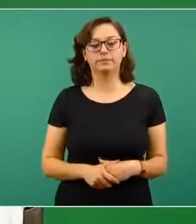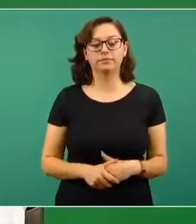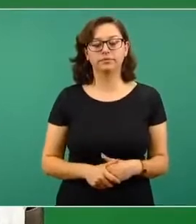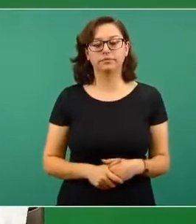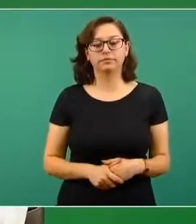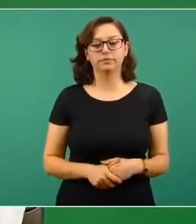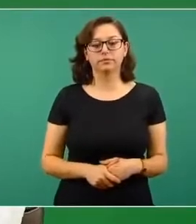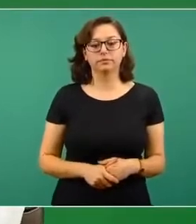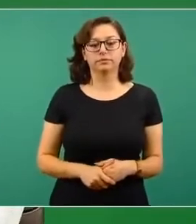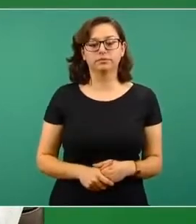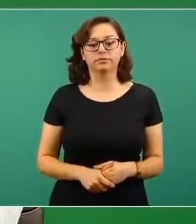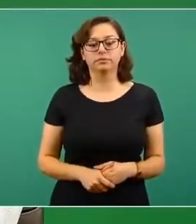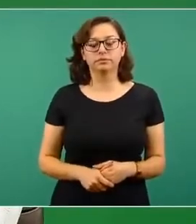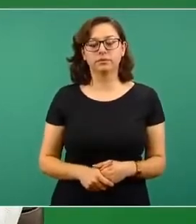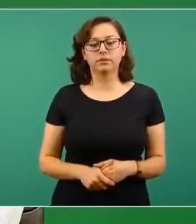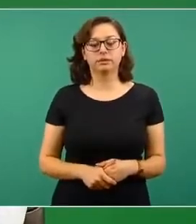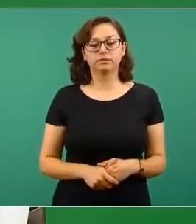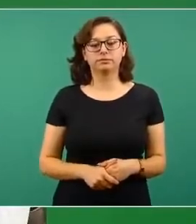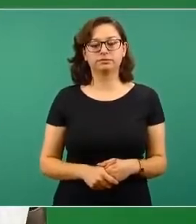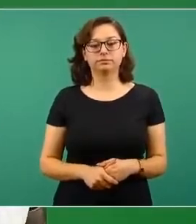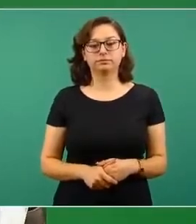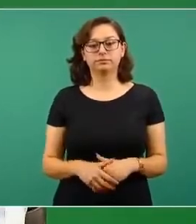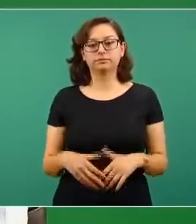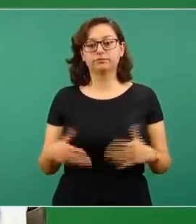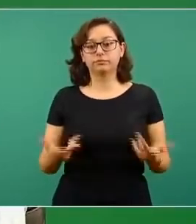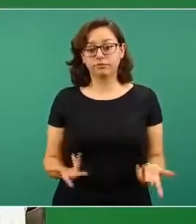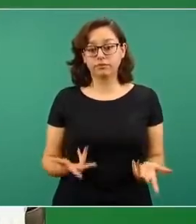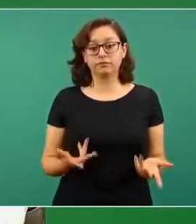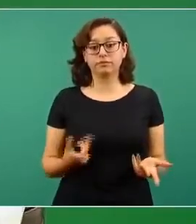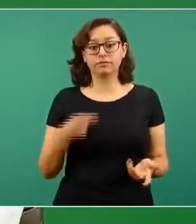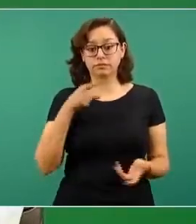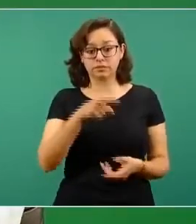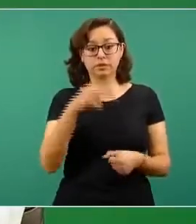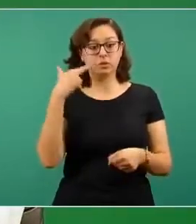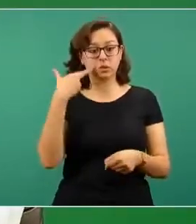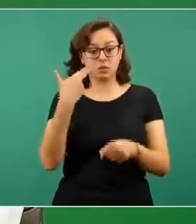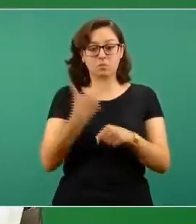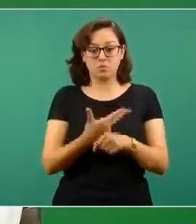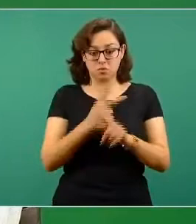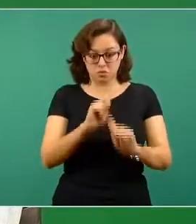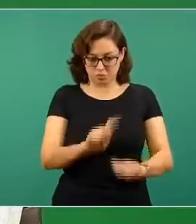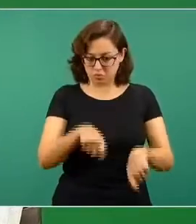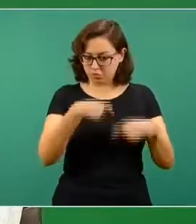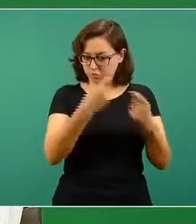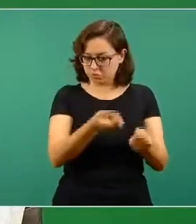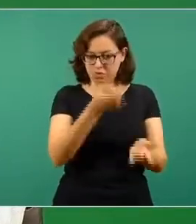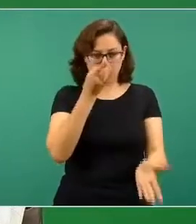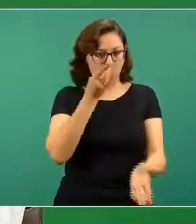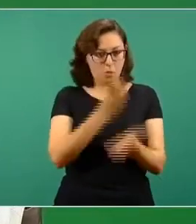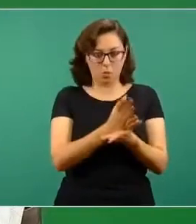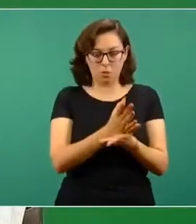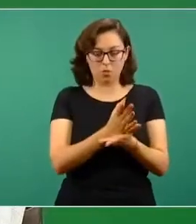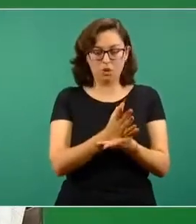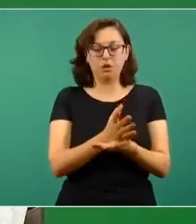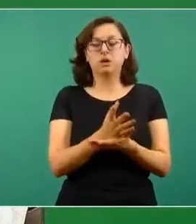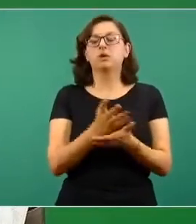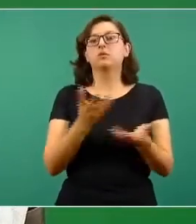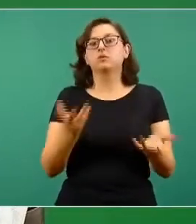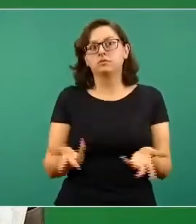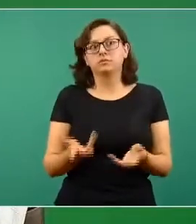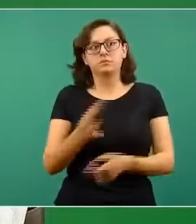área específica, digamos que dentro de la Secretaría de Salud, obviamente tiene atribuciones y competencias para llevar a cabo las